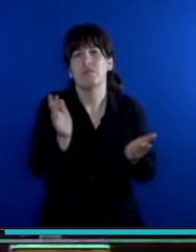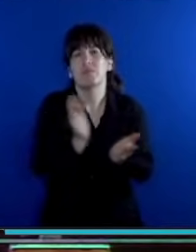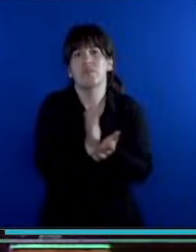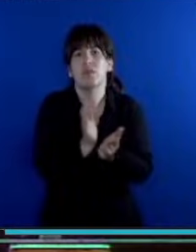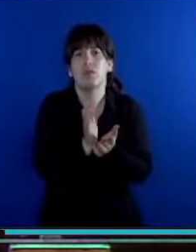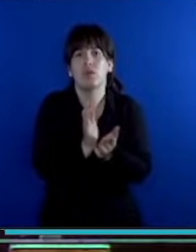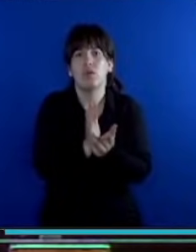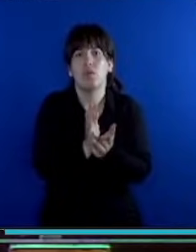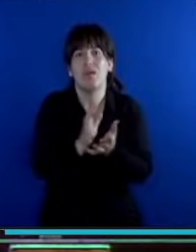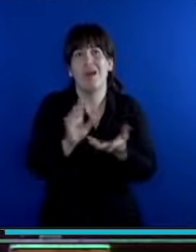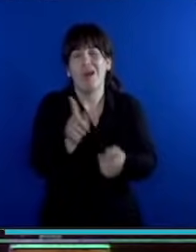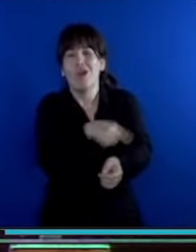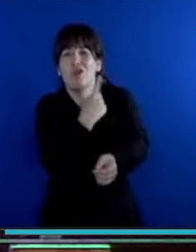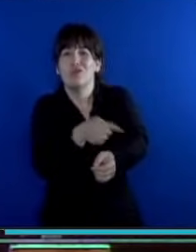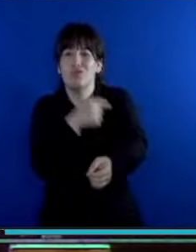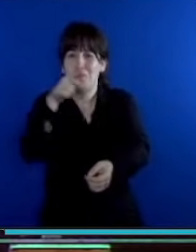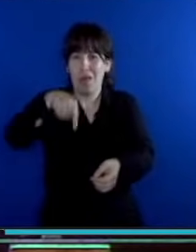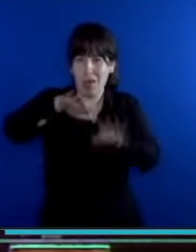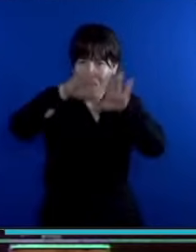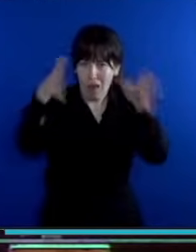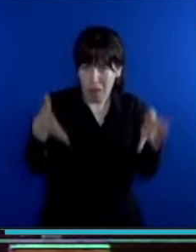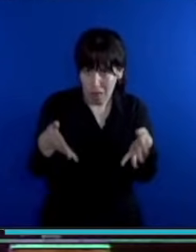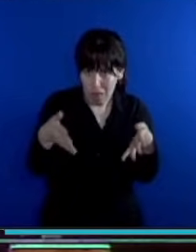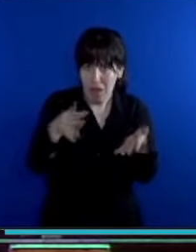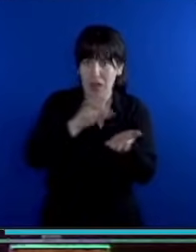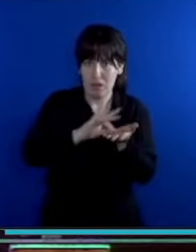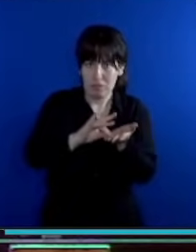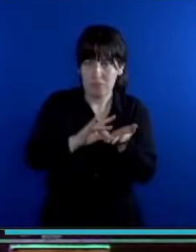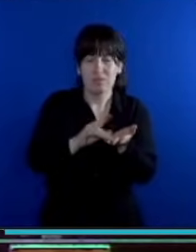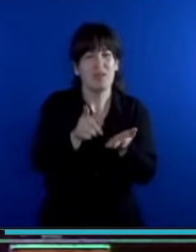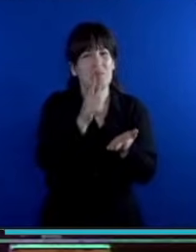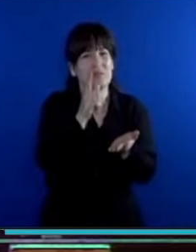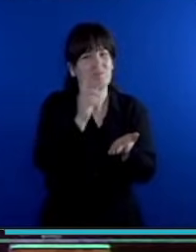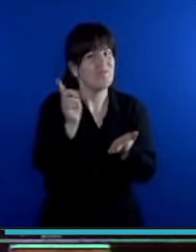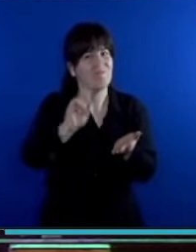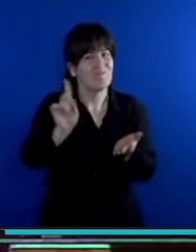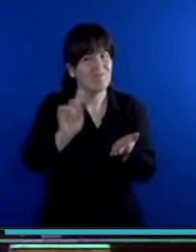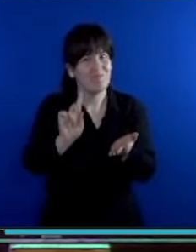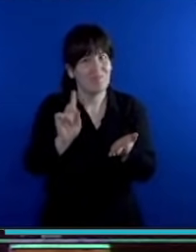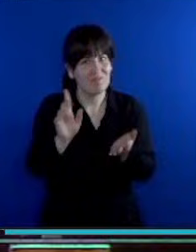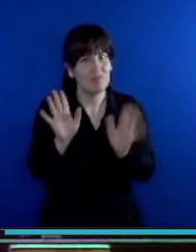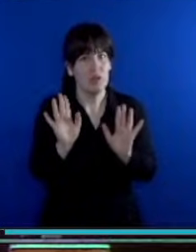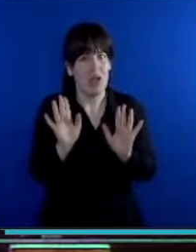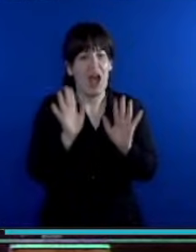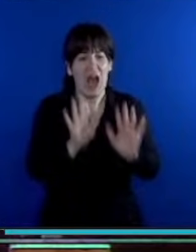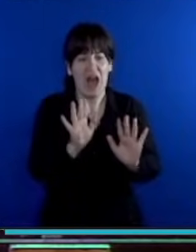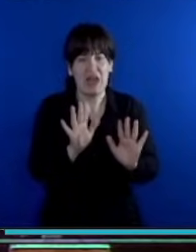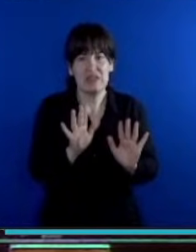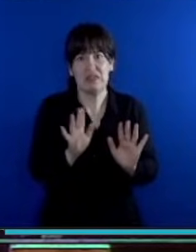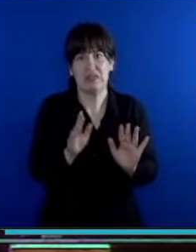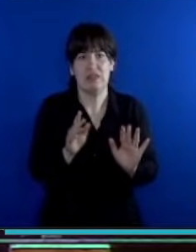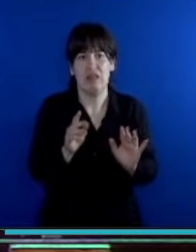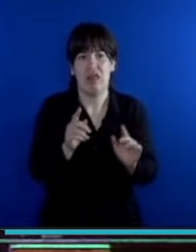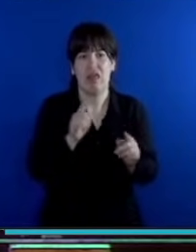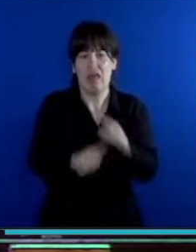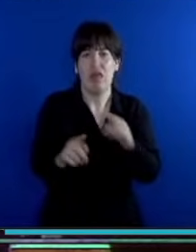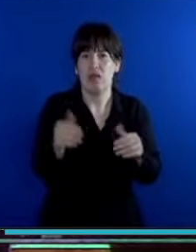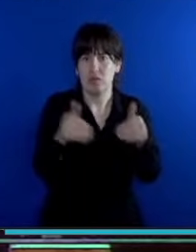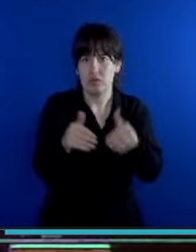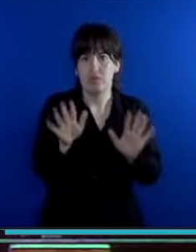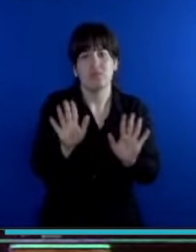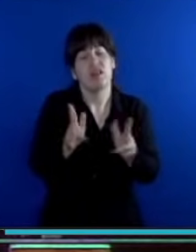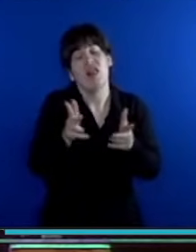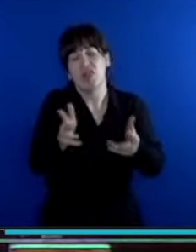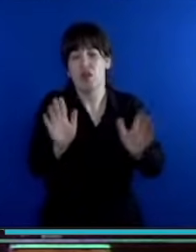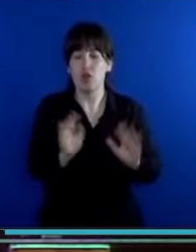usos y costumbres de esta Cámara, no corresponde hacerlo, así que lo dejo